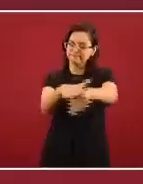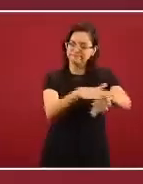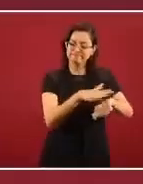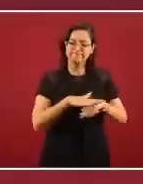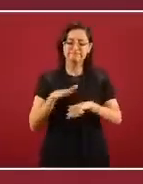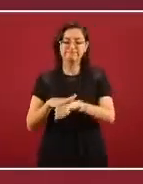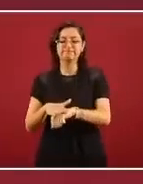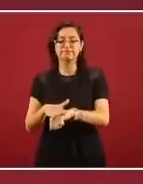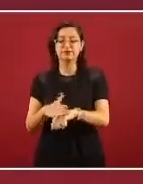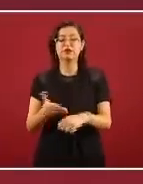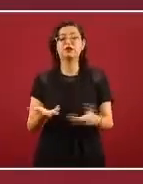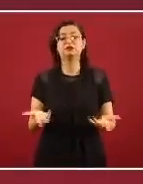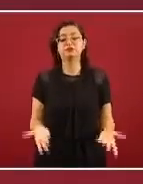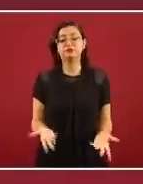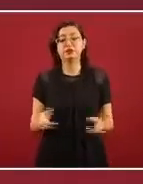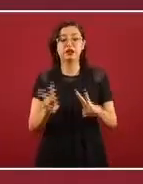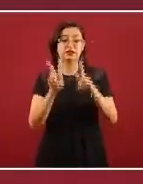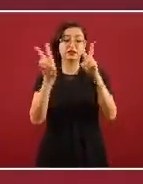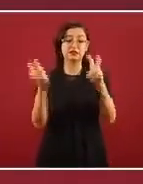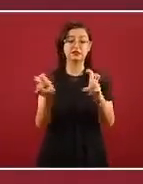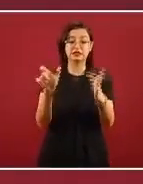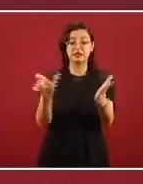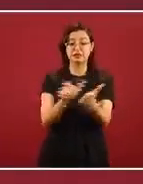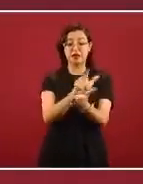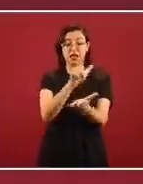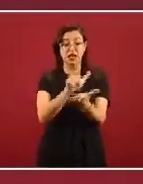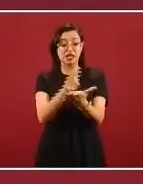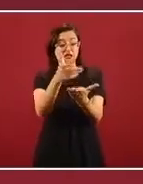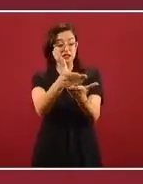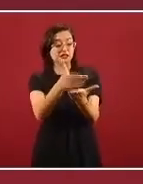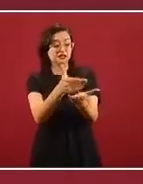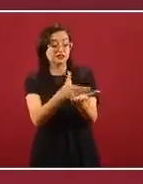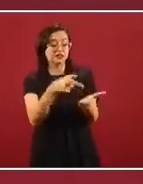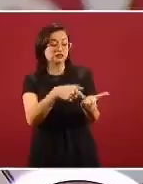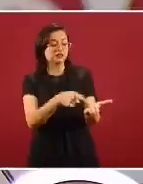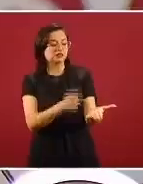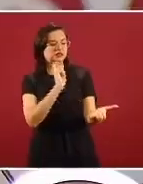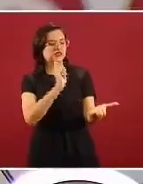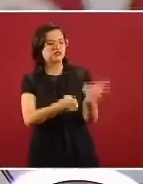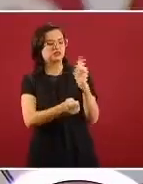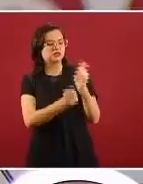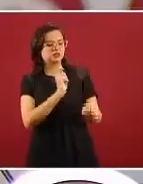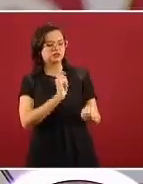en cuanto a lo legal es una cuestión de interpretación